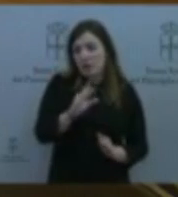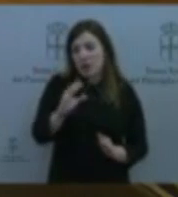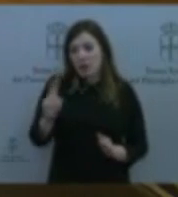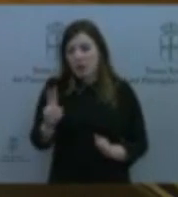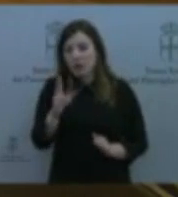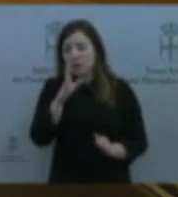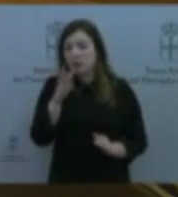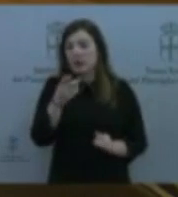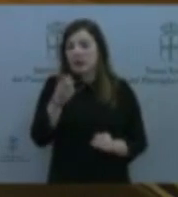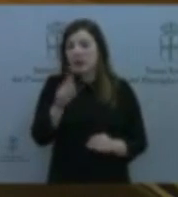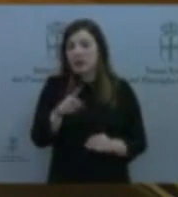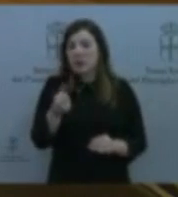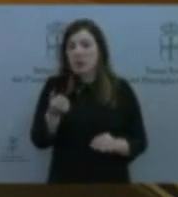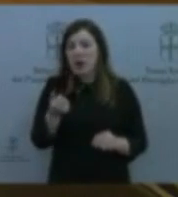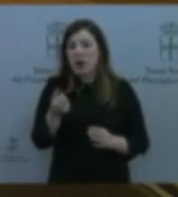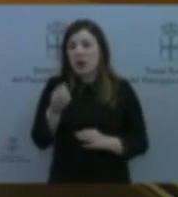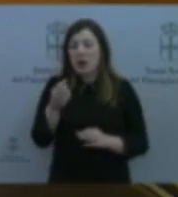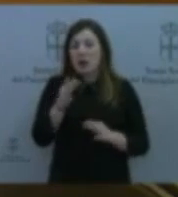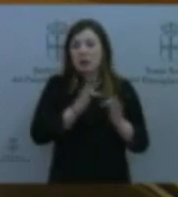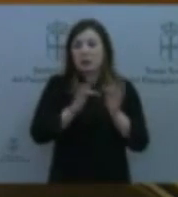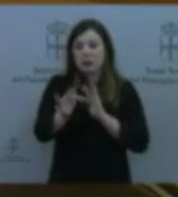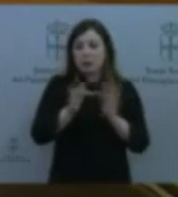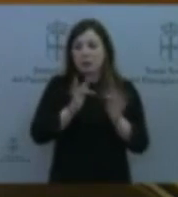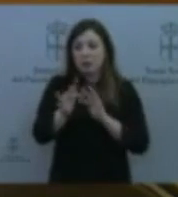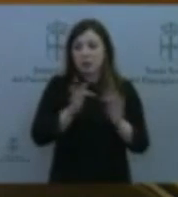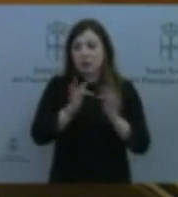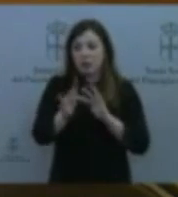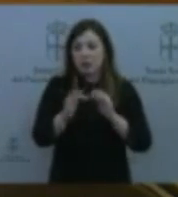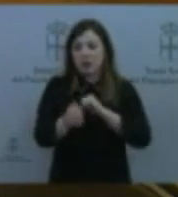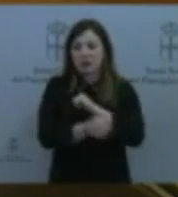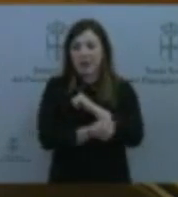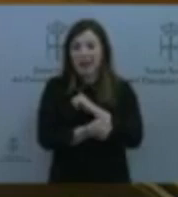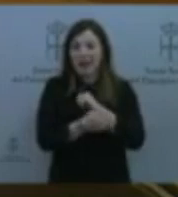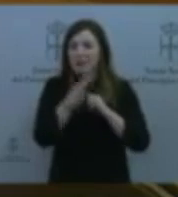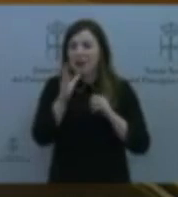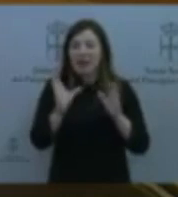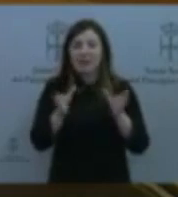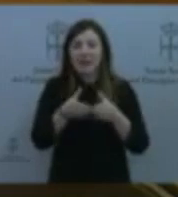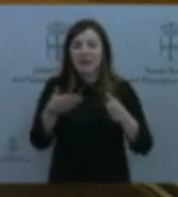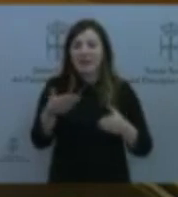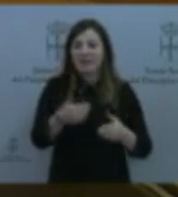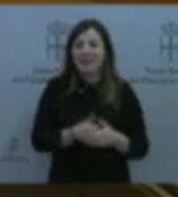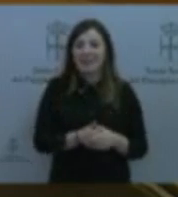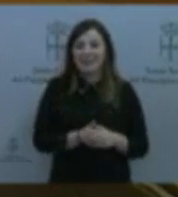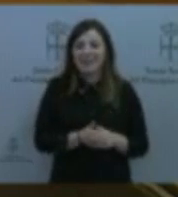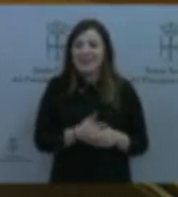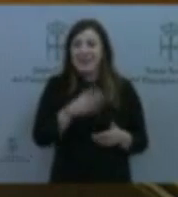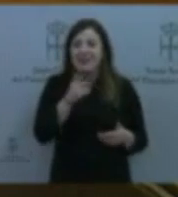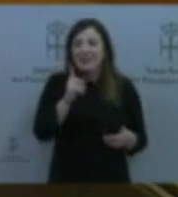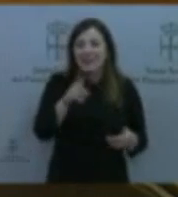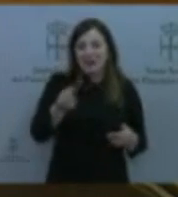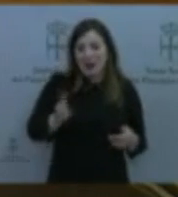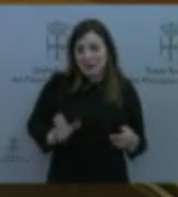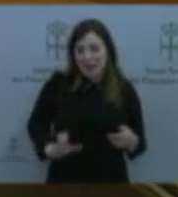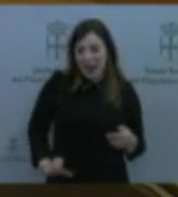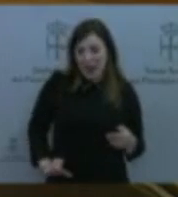turnos que afecta al grupo B y a otros tantos, los salarios basados en guardias del personal facultativo. En